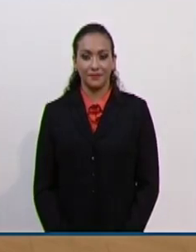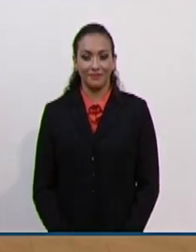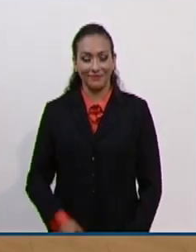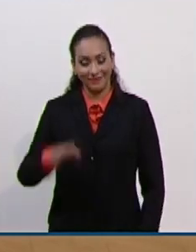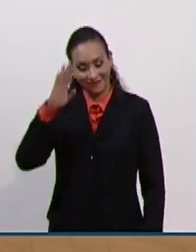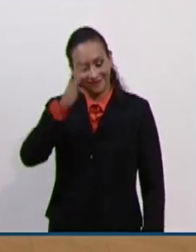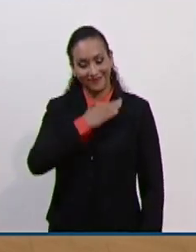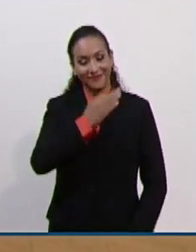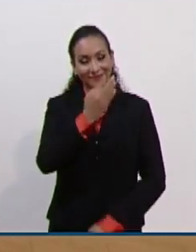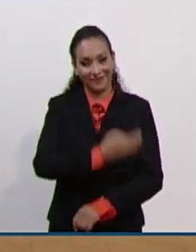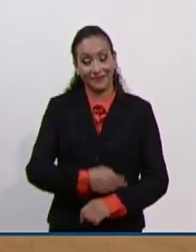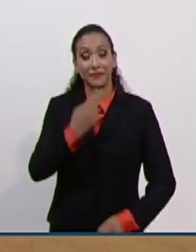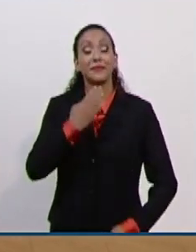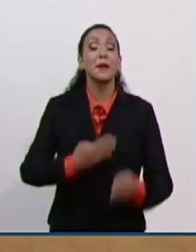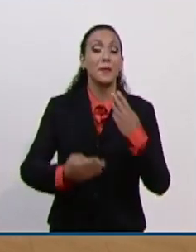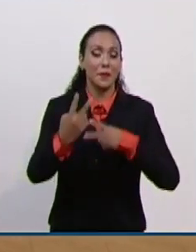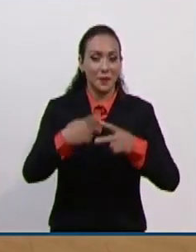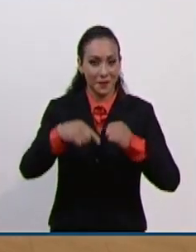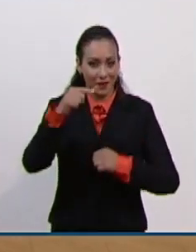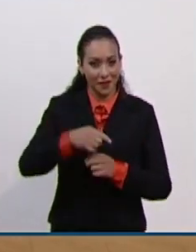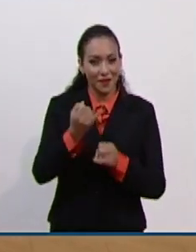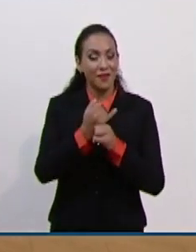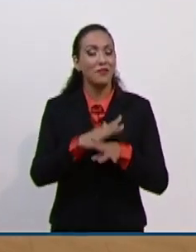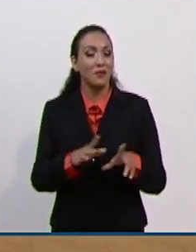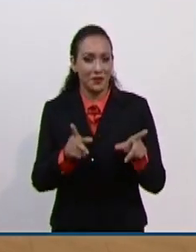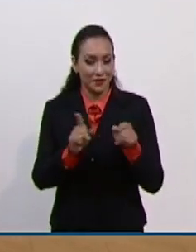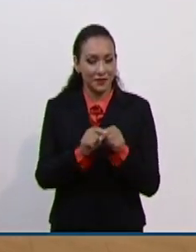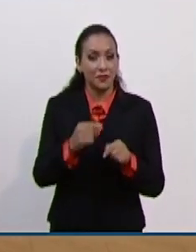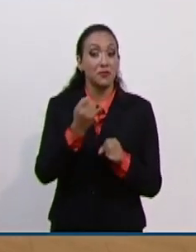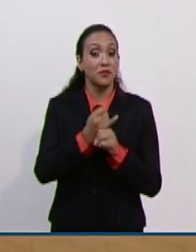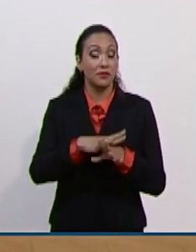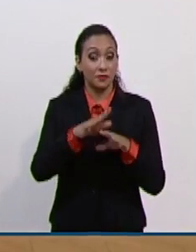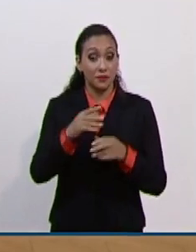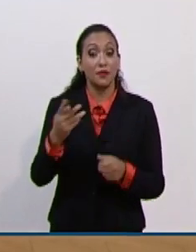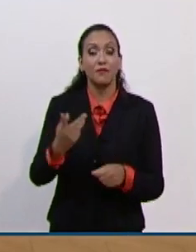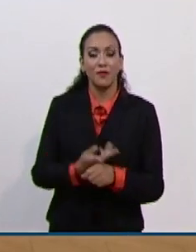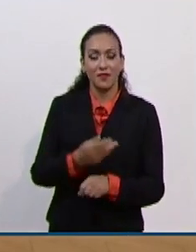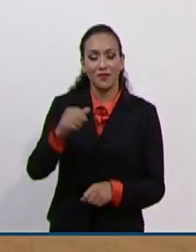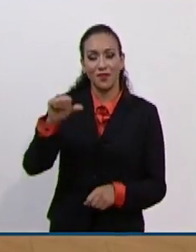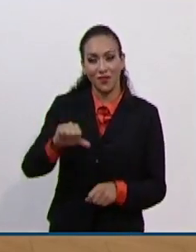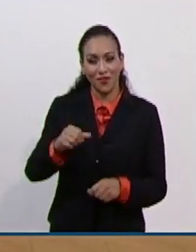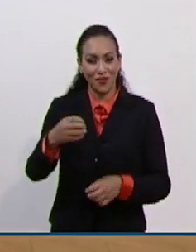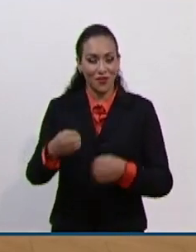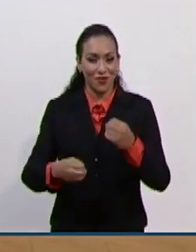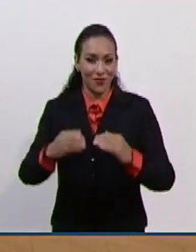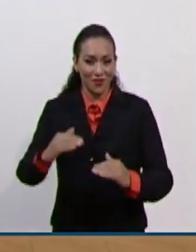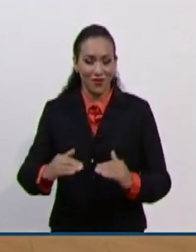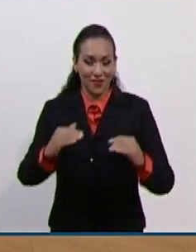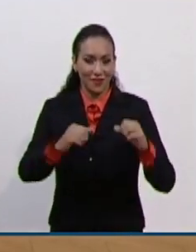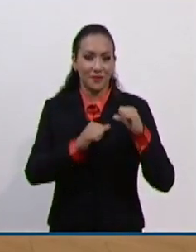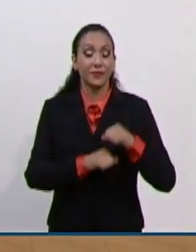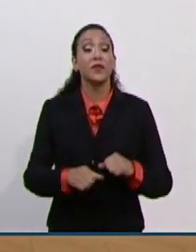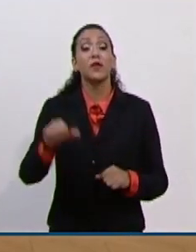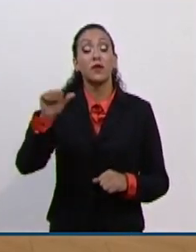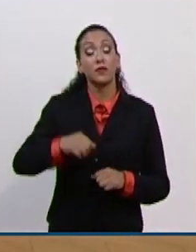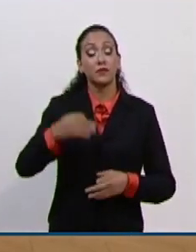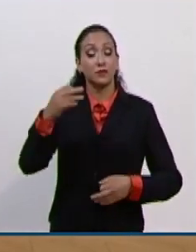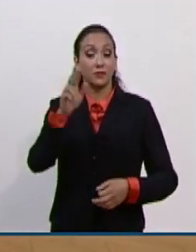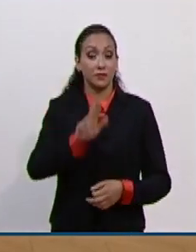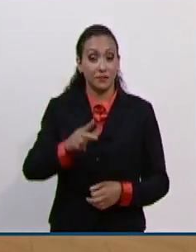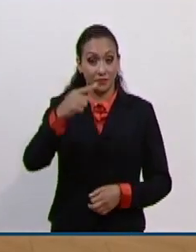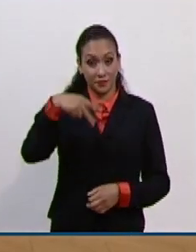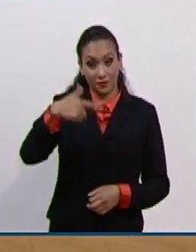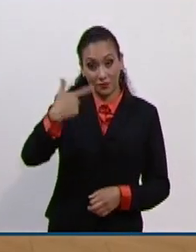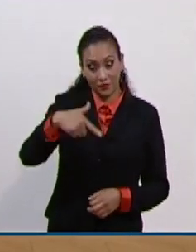Muy buenas tardes, bienvenidos a este corte informativo con la información más reciente del Poder Judicial de la Federación, hoy martes 12 de marzo